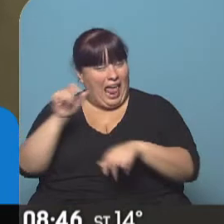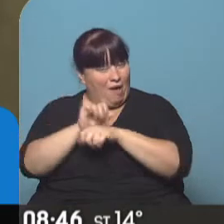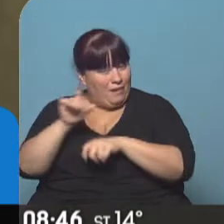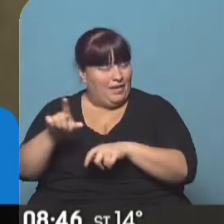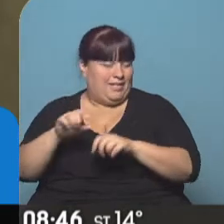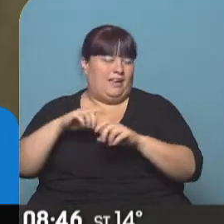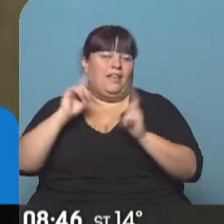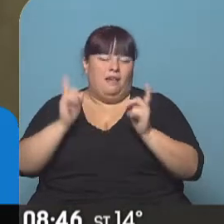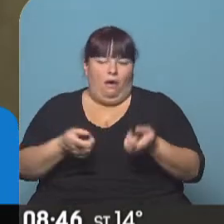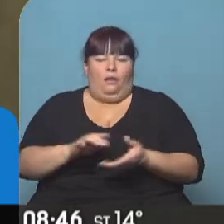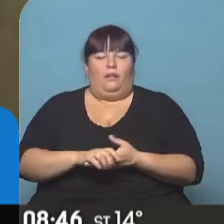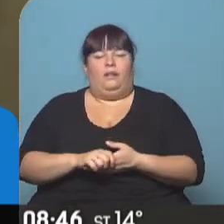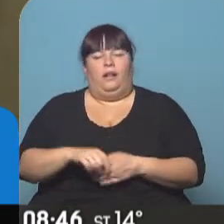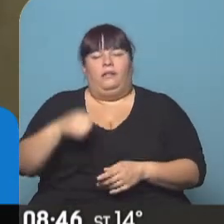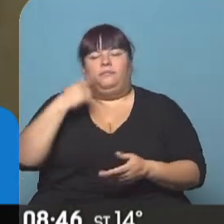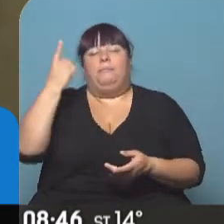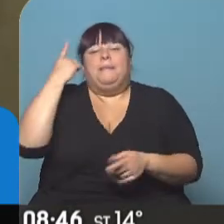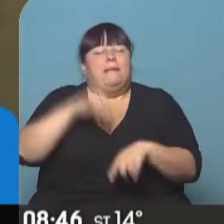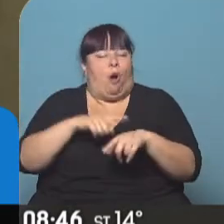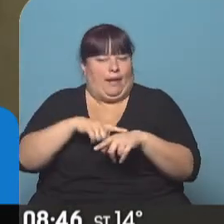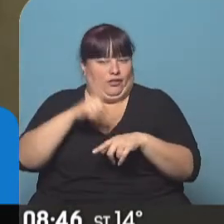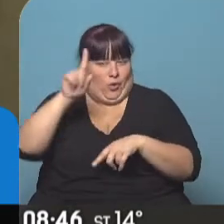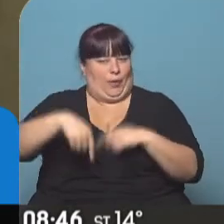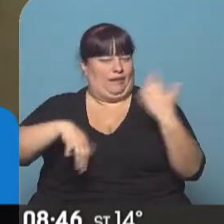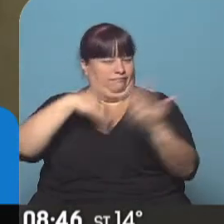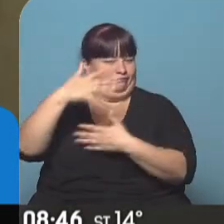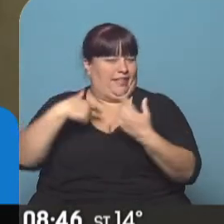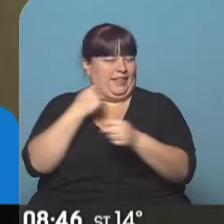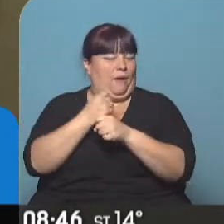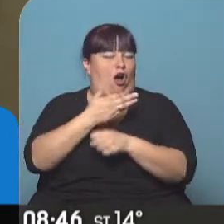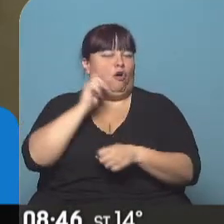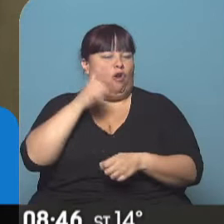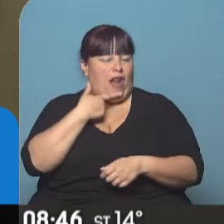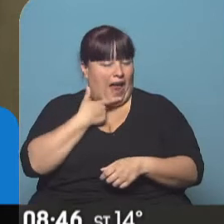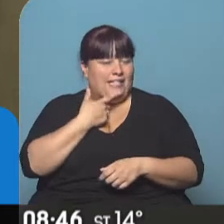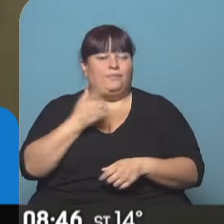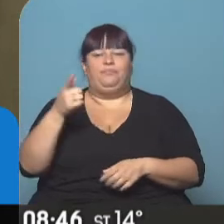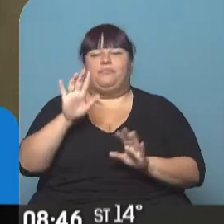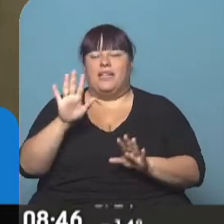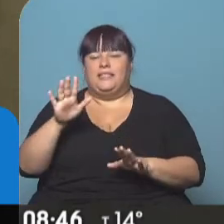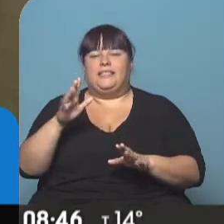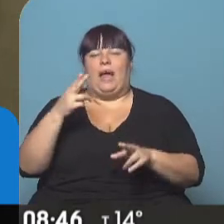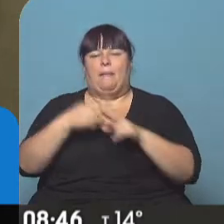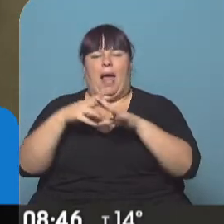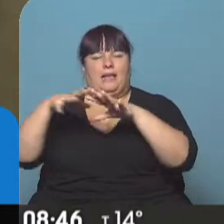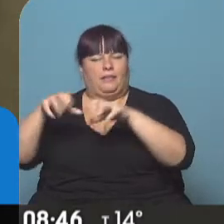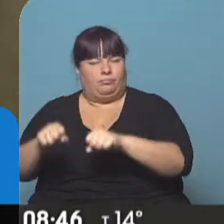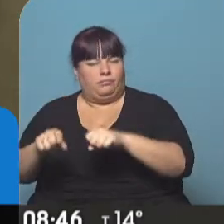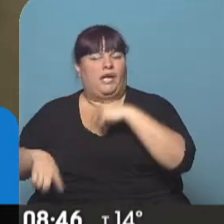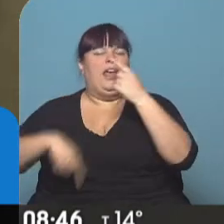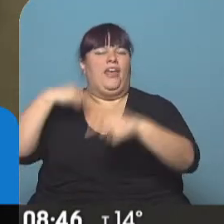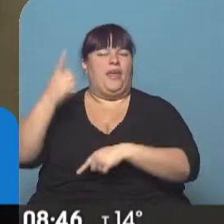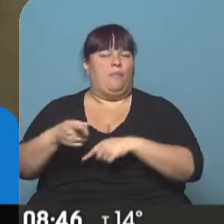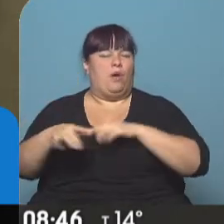repercutió repercutió desde el primer momento de gestión de gerardo morales cuando estaba una plaza tomada donde había